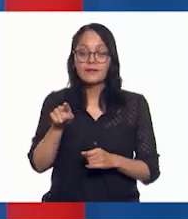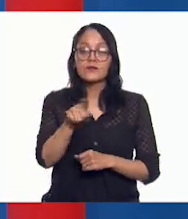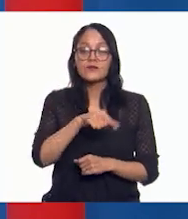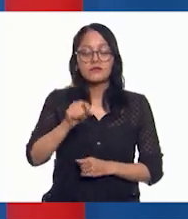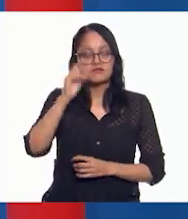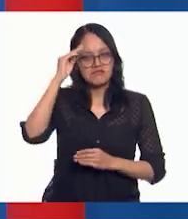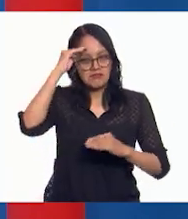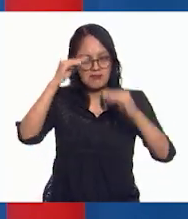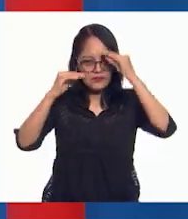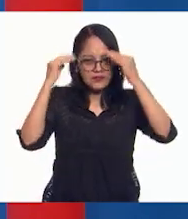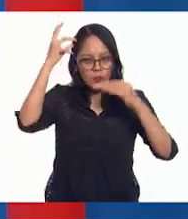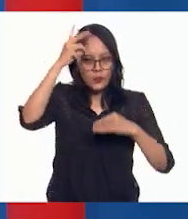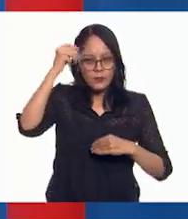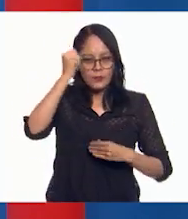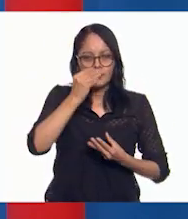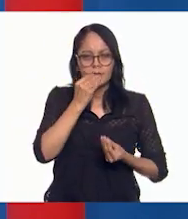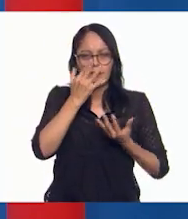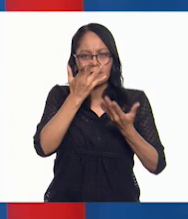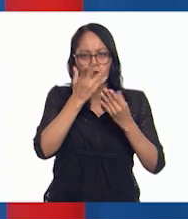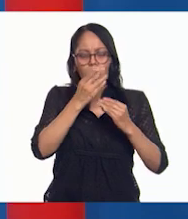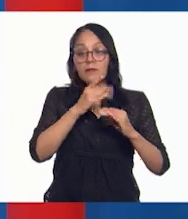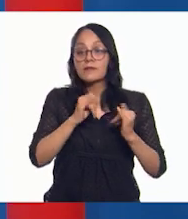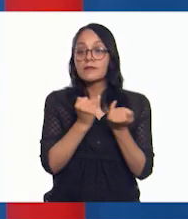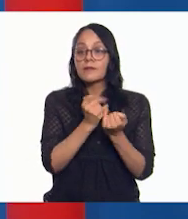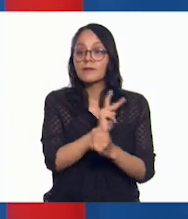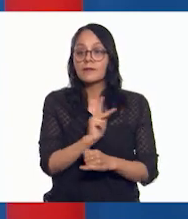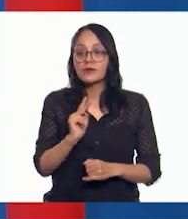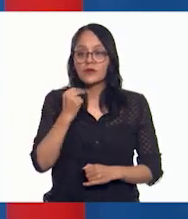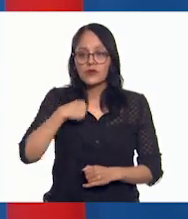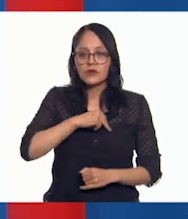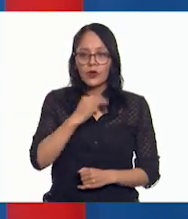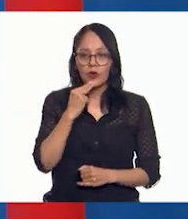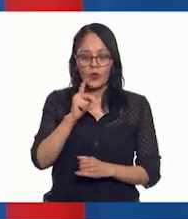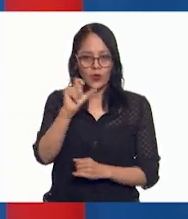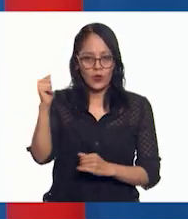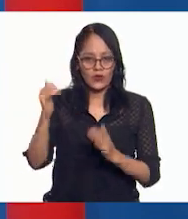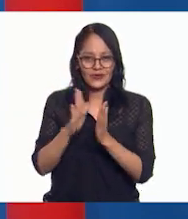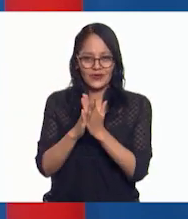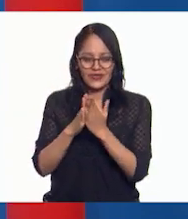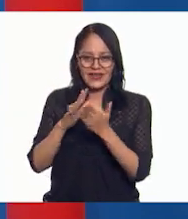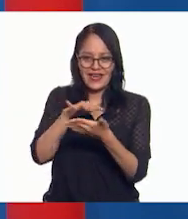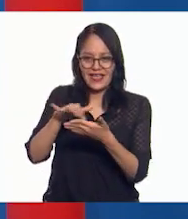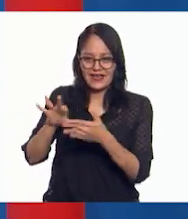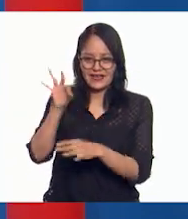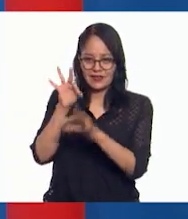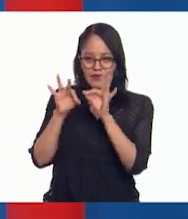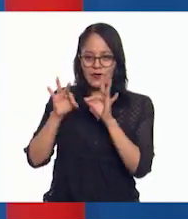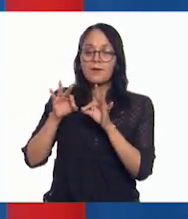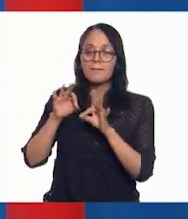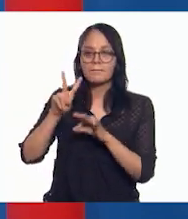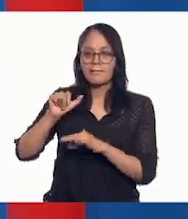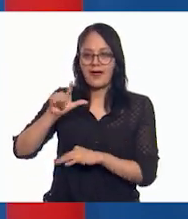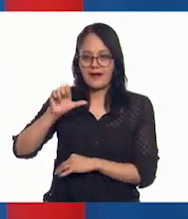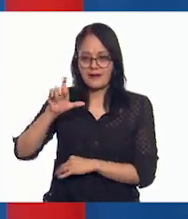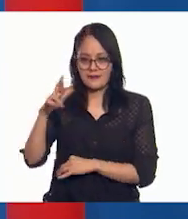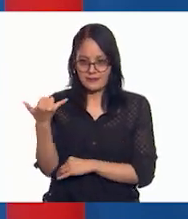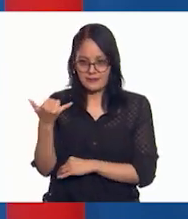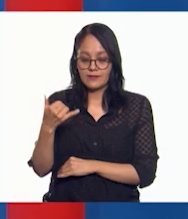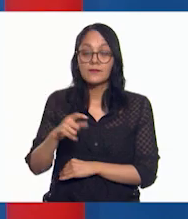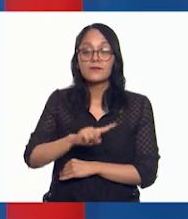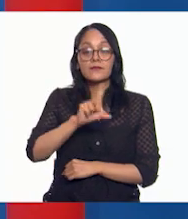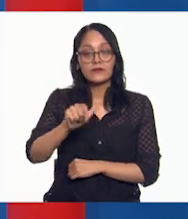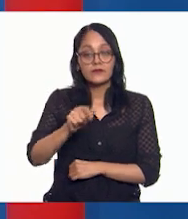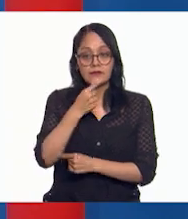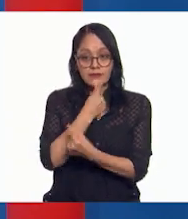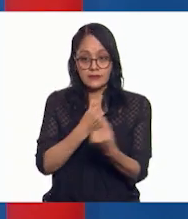las particularidades de la poesía, para lo que recurrimos a otra nota escrita por Paul Valéry. Más tarde, con el propósito de que las y